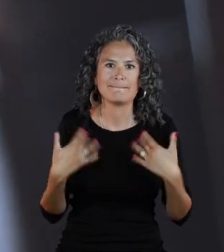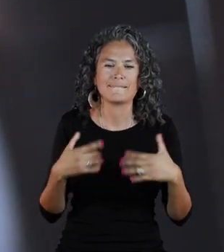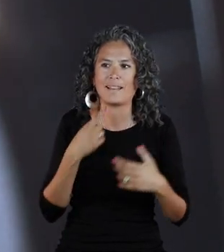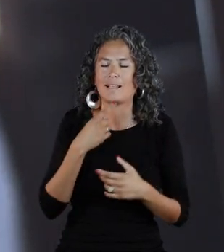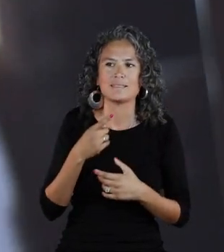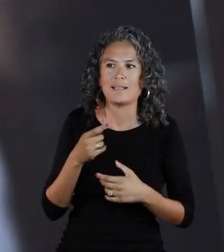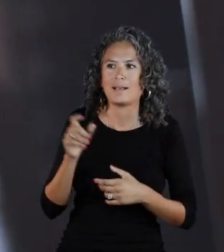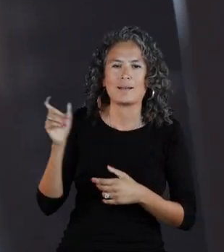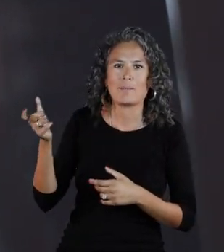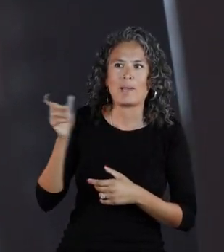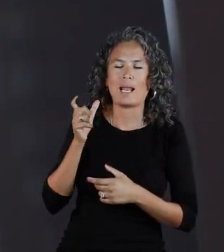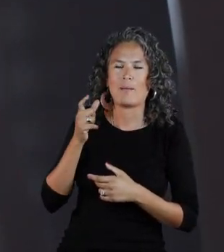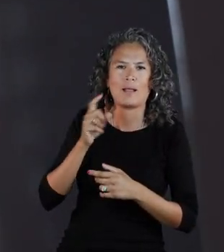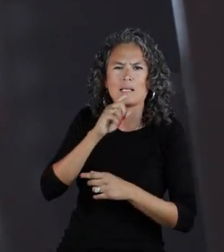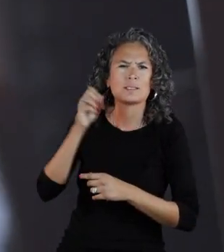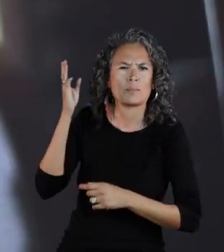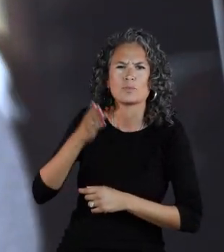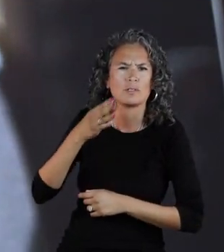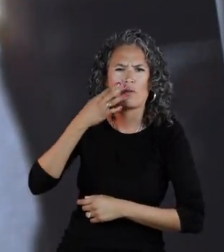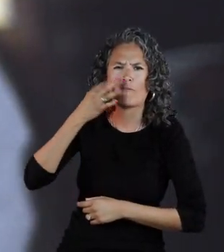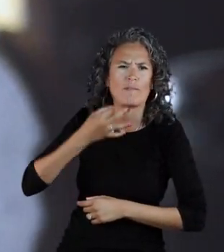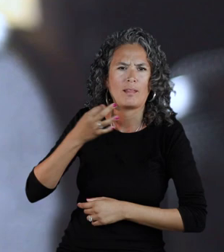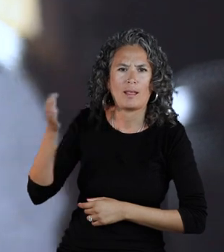Qué increíble decir palabra santa, porque de santa